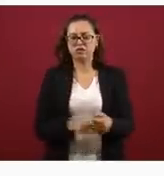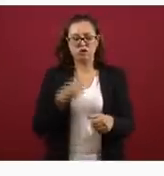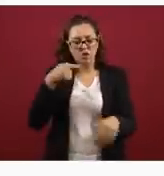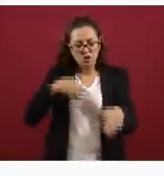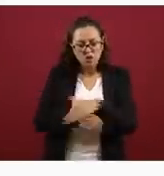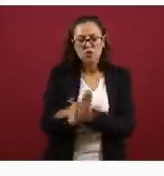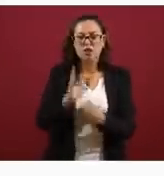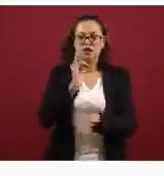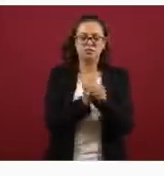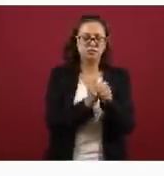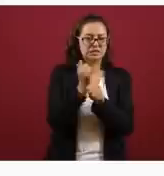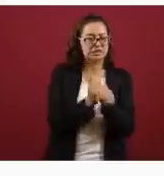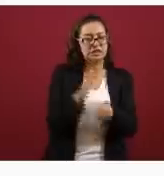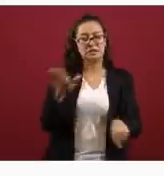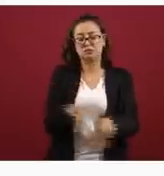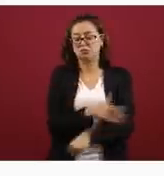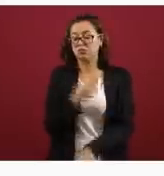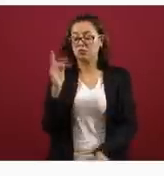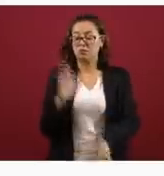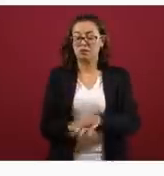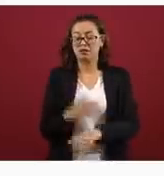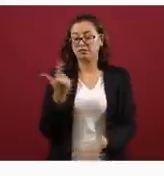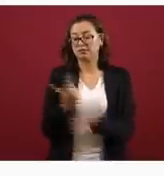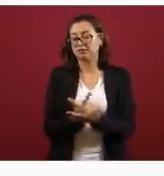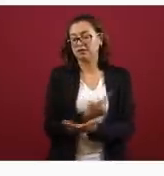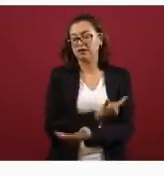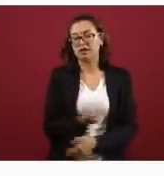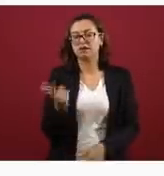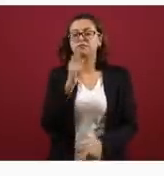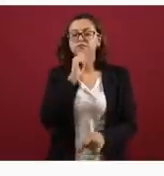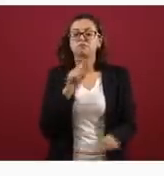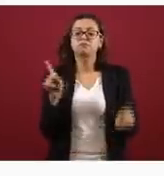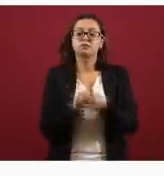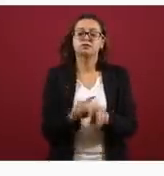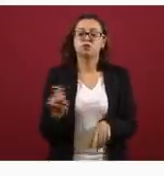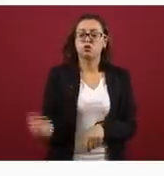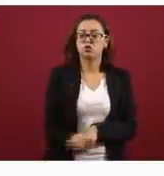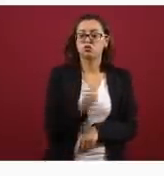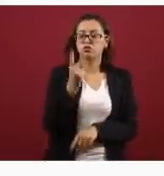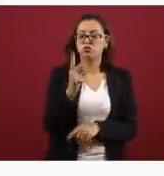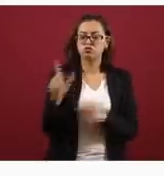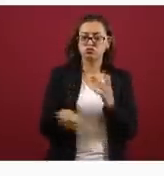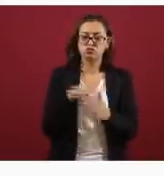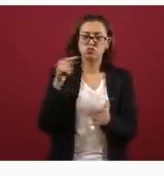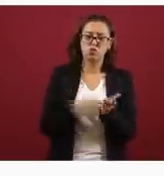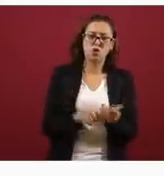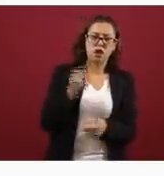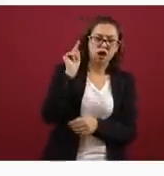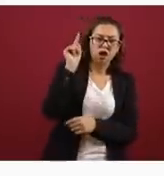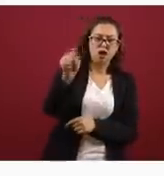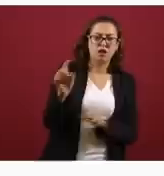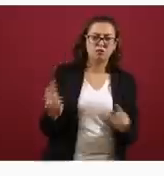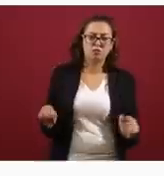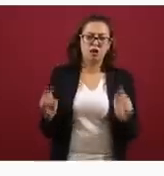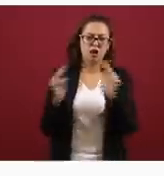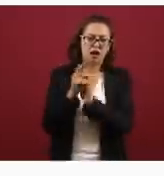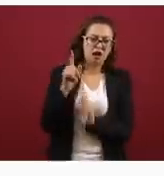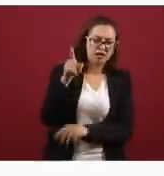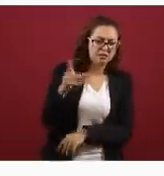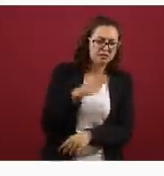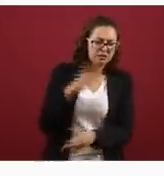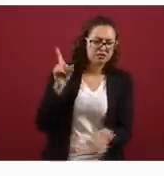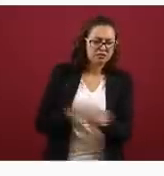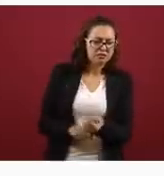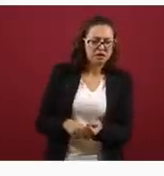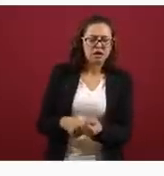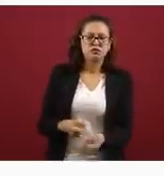total de la gasolinera. Fuimos a visitar 2 minas donde se sospechaba que consumen huachicol y no